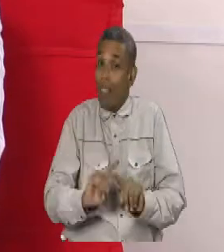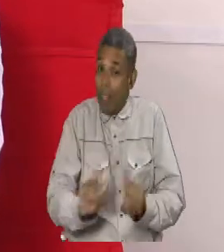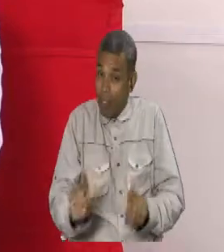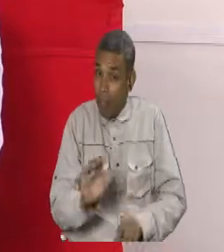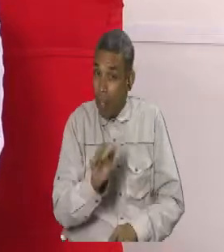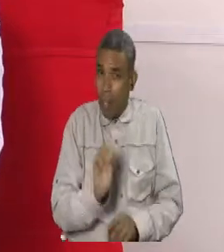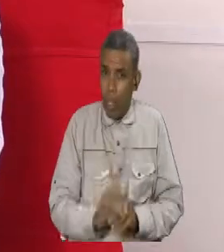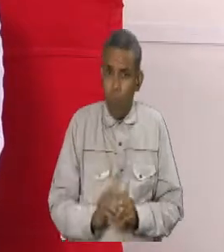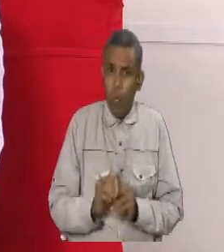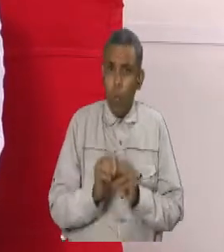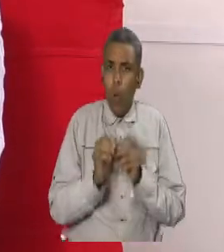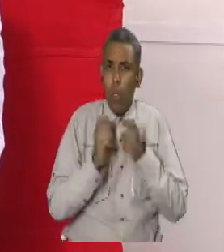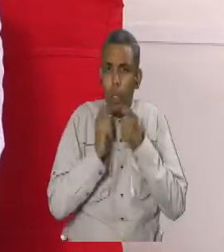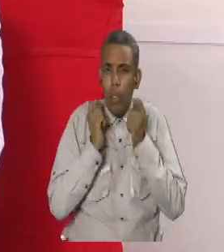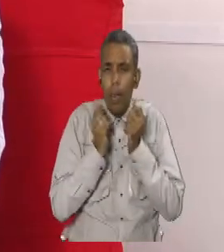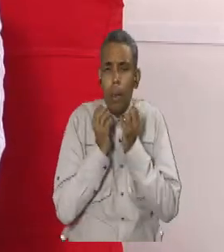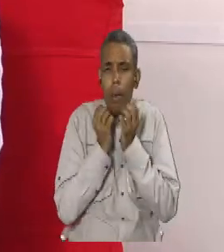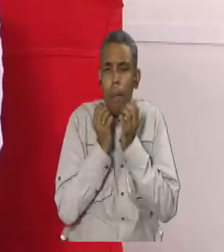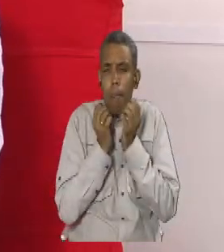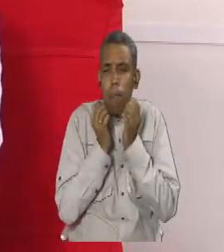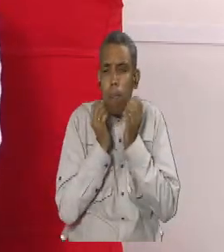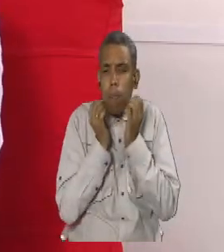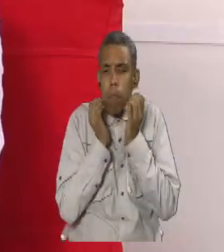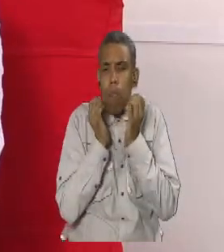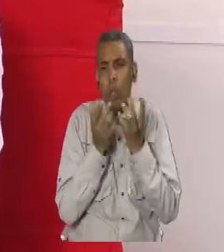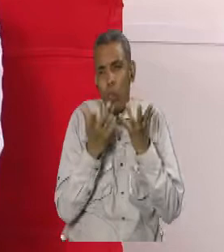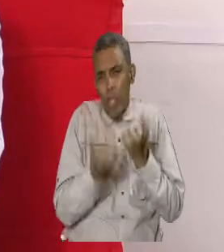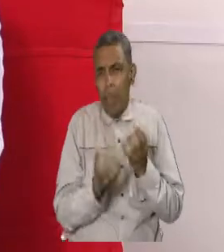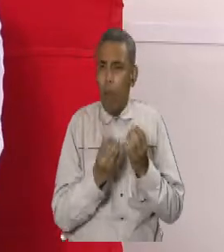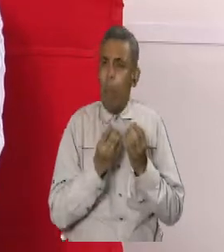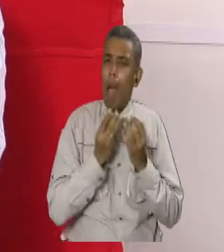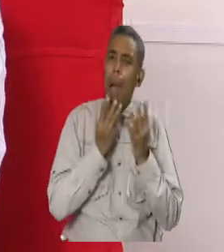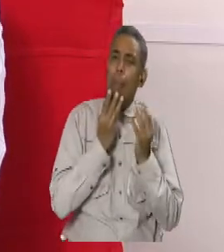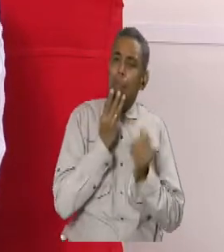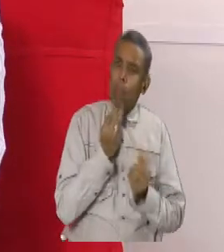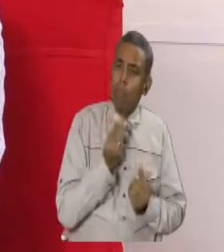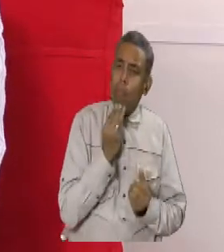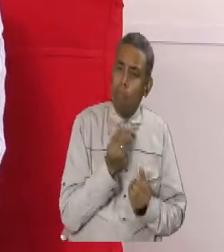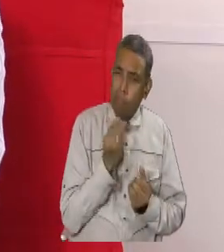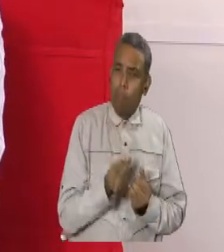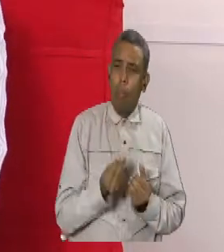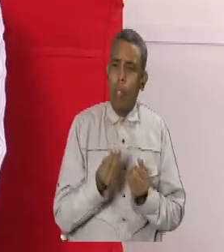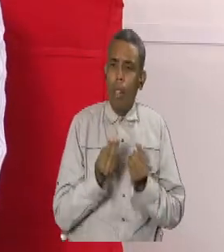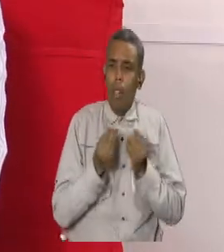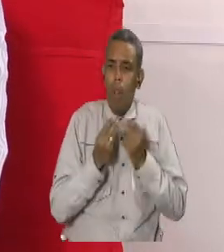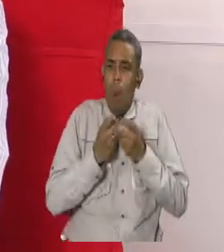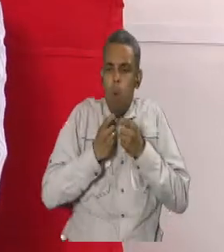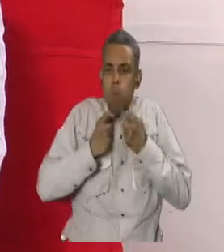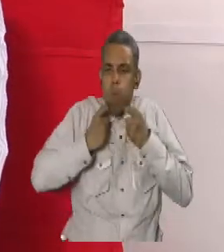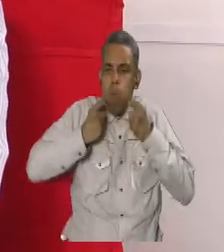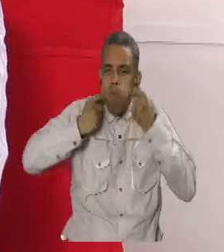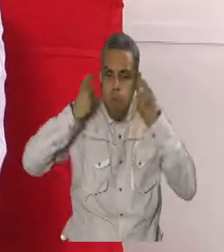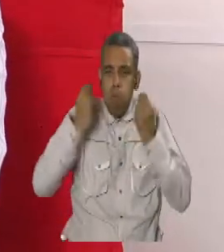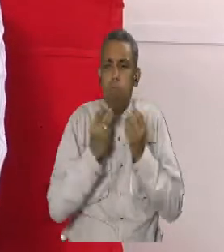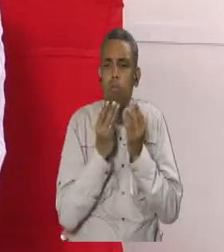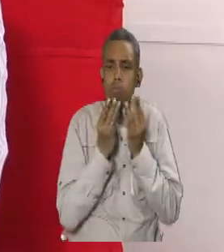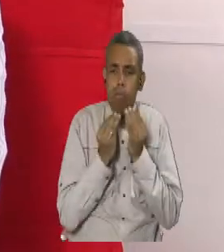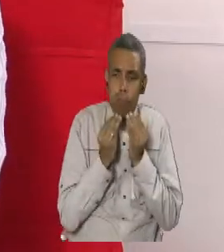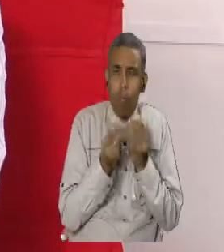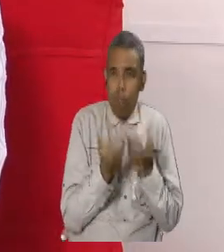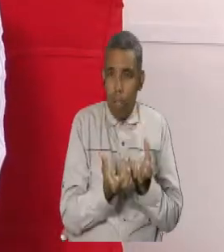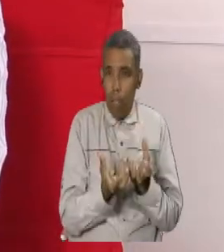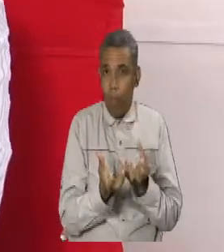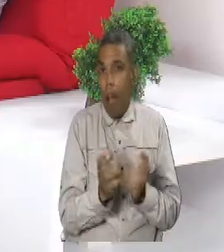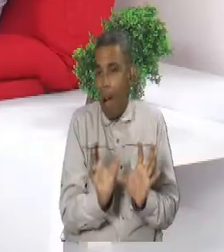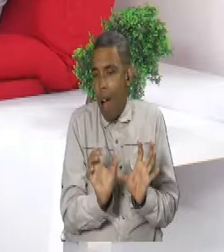barbas abiertas no son la típica barba cerrada que cierra el candado. Aquí. Por eso vemos los mitos en Facebook y en las